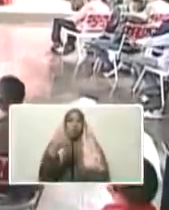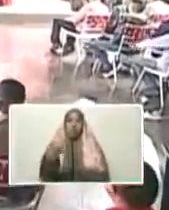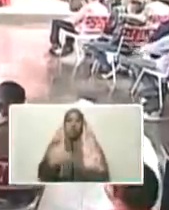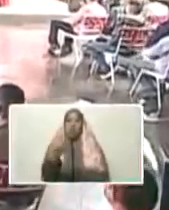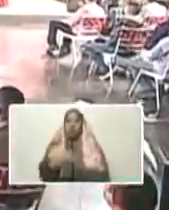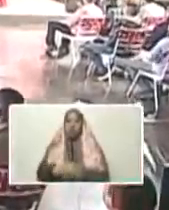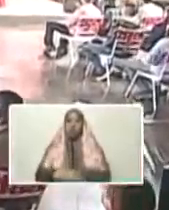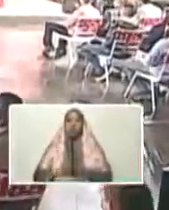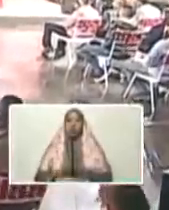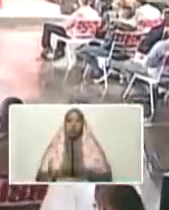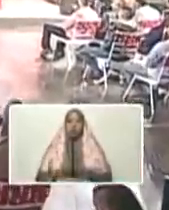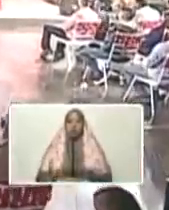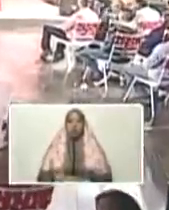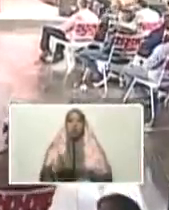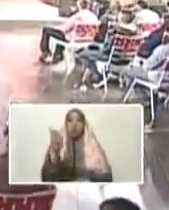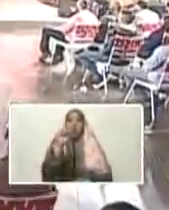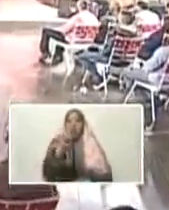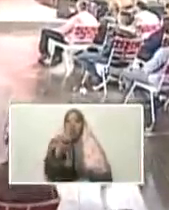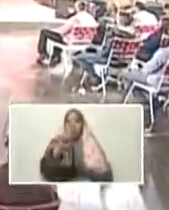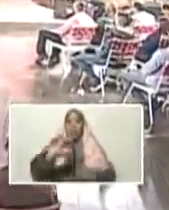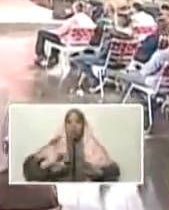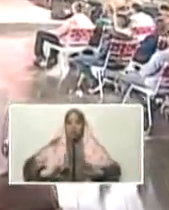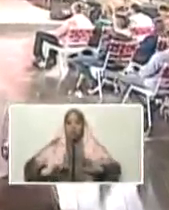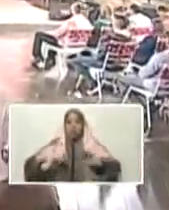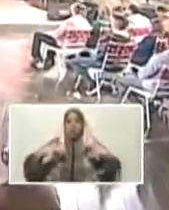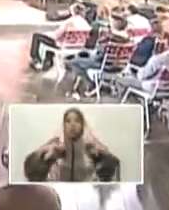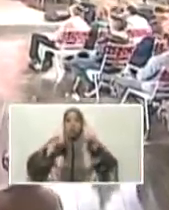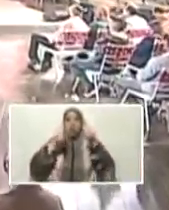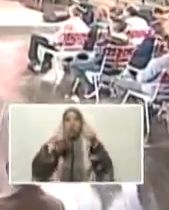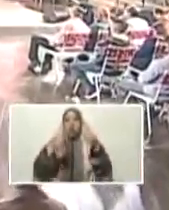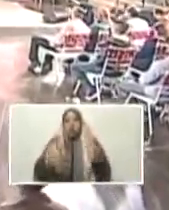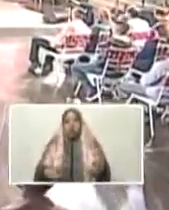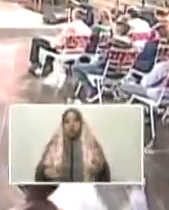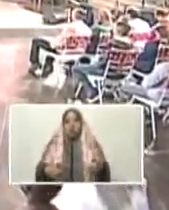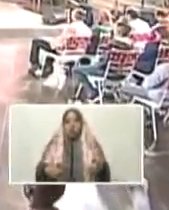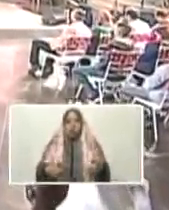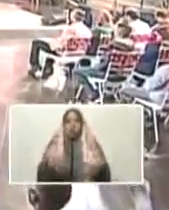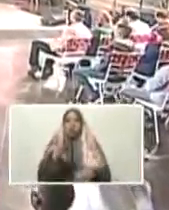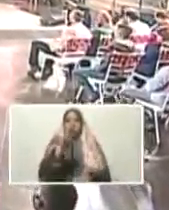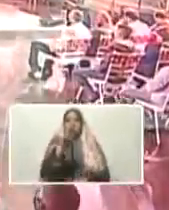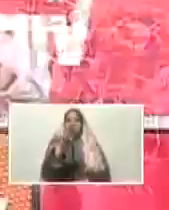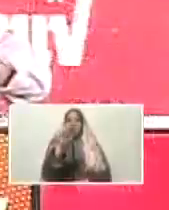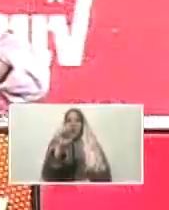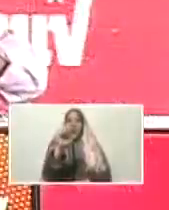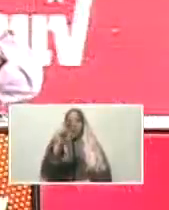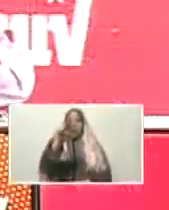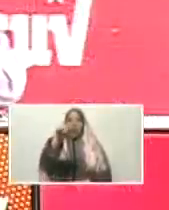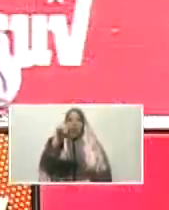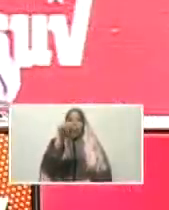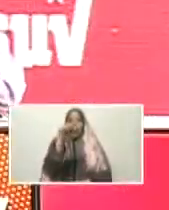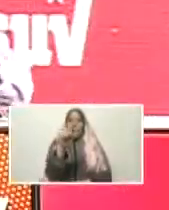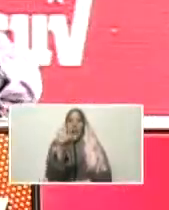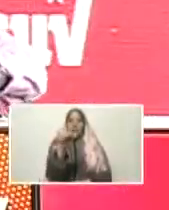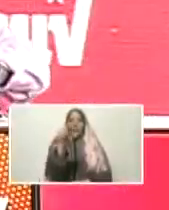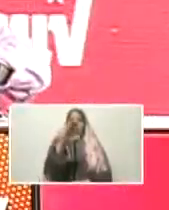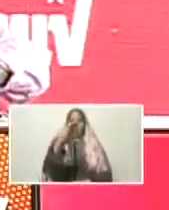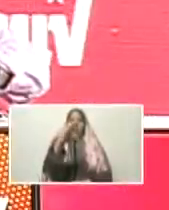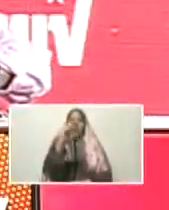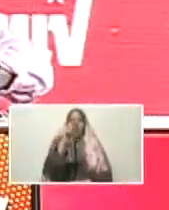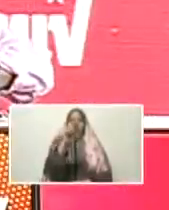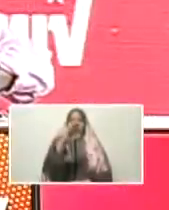la era del renacimiento permanente no necesita renacer en el amor